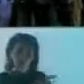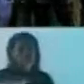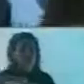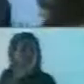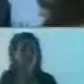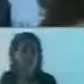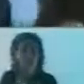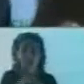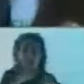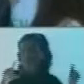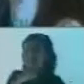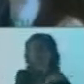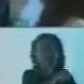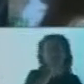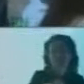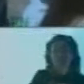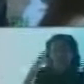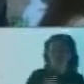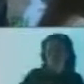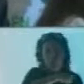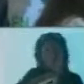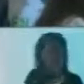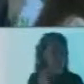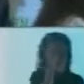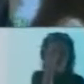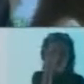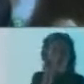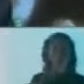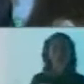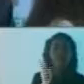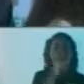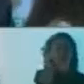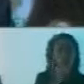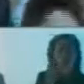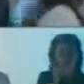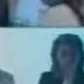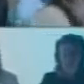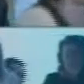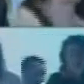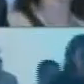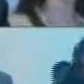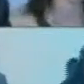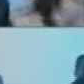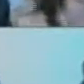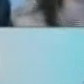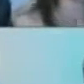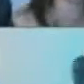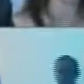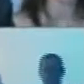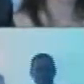privado. Seguro que lo vamos a conseguir. ¡Viva Torredonjimeno!